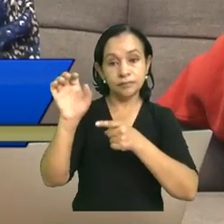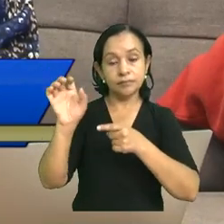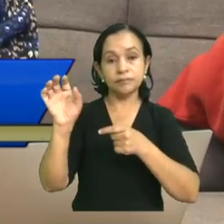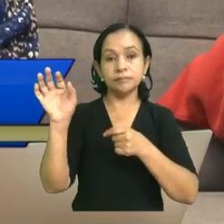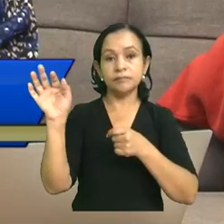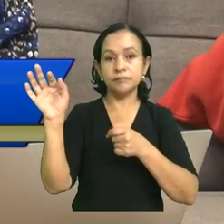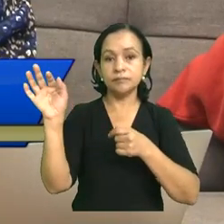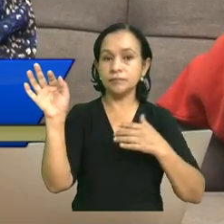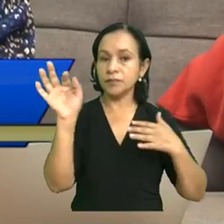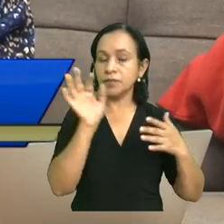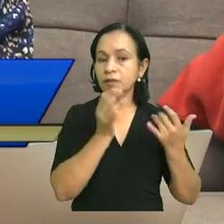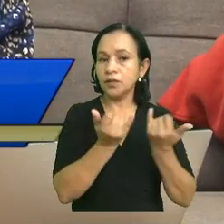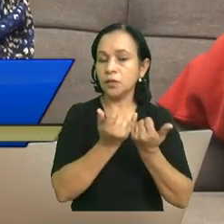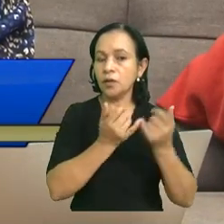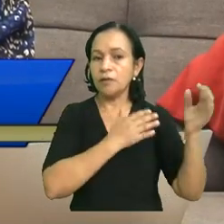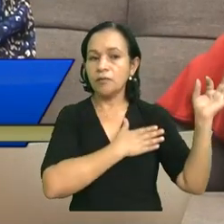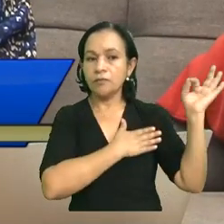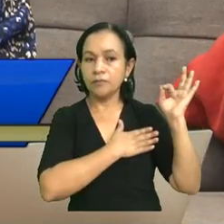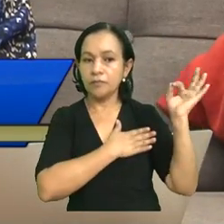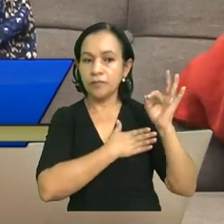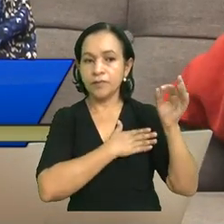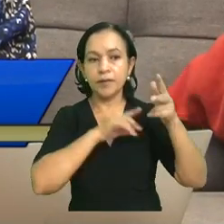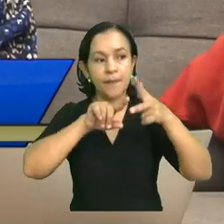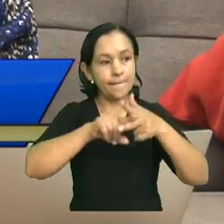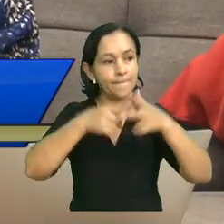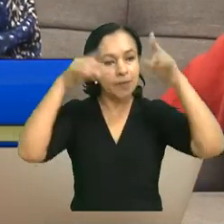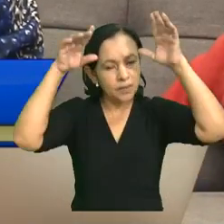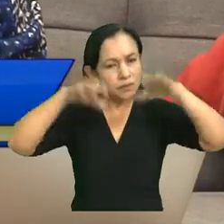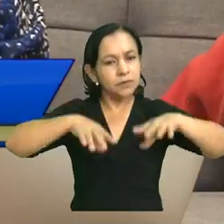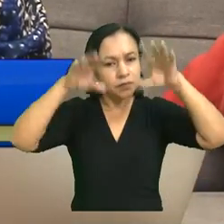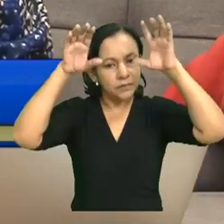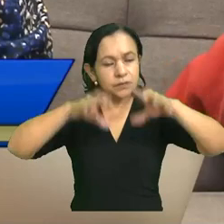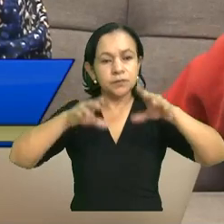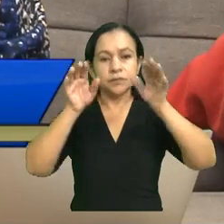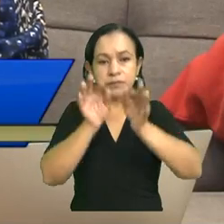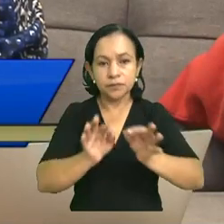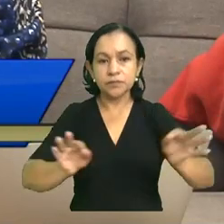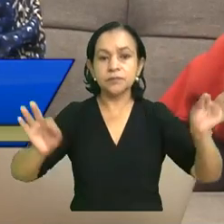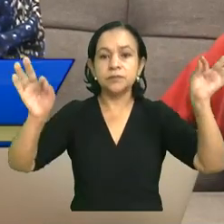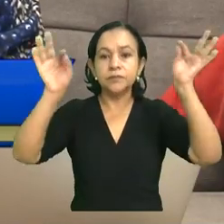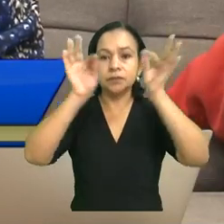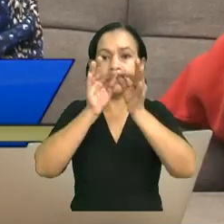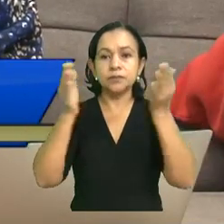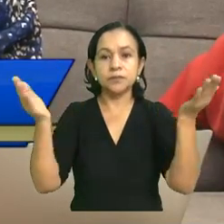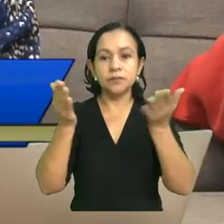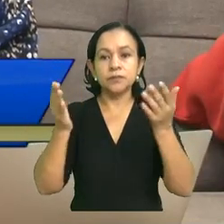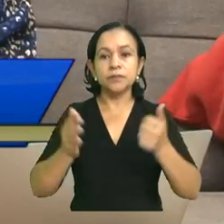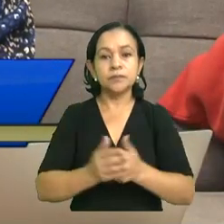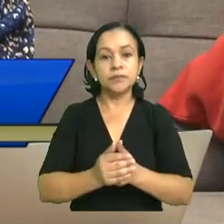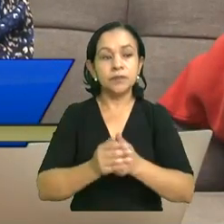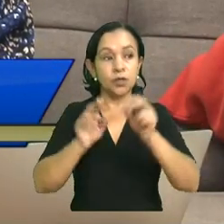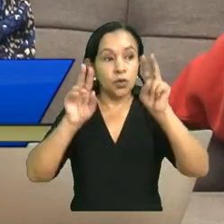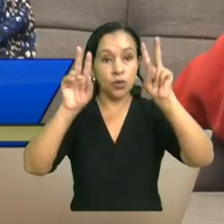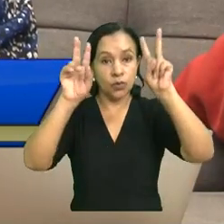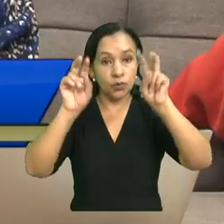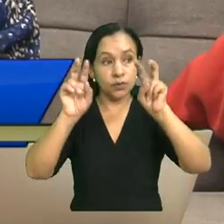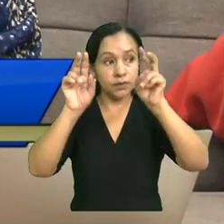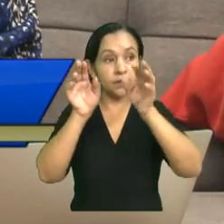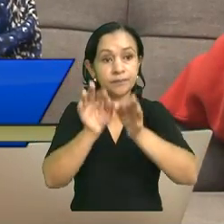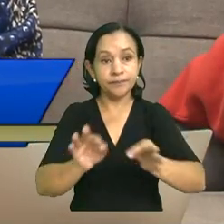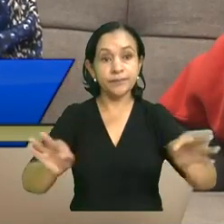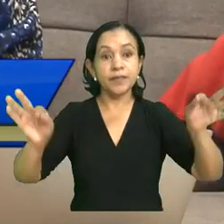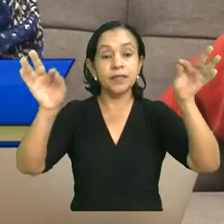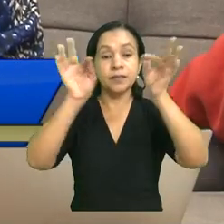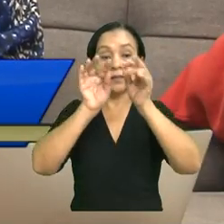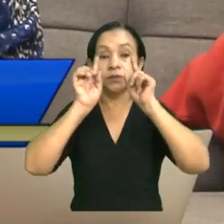este proceso para la entrada del plan invierno, pero con una prioridad, con el tema coyuntural que es la